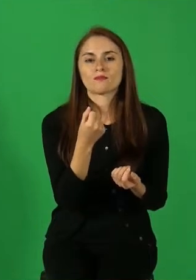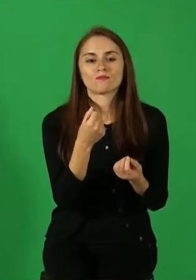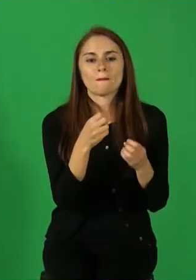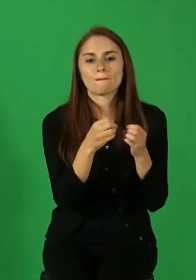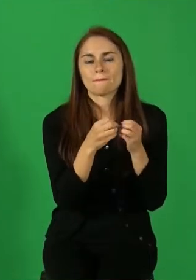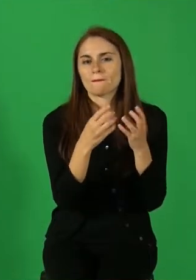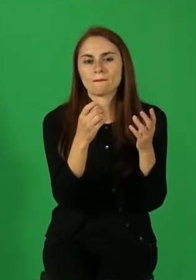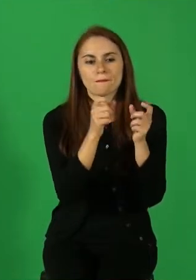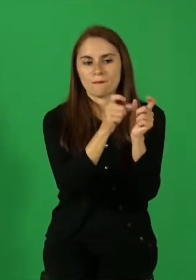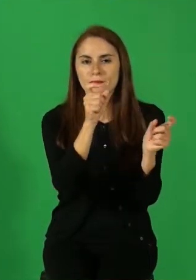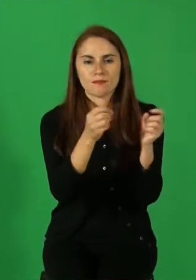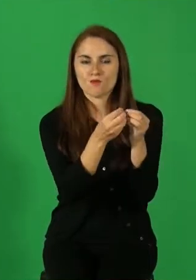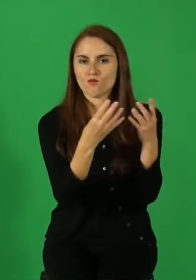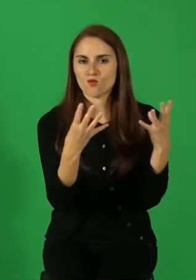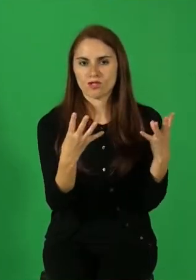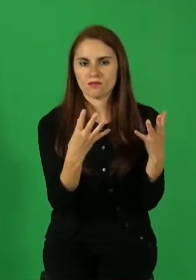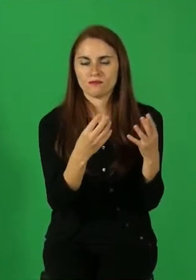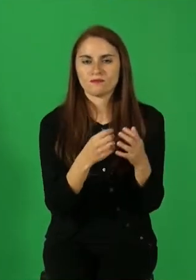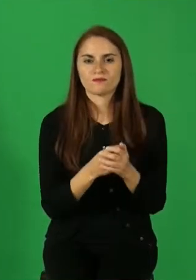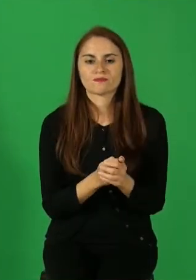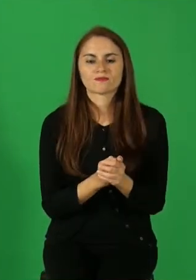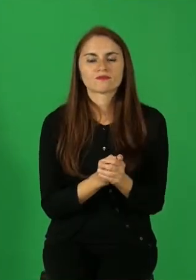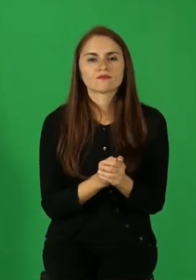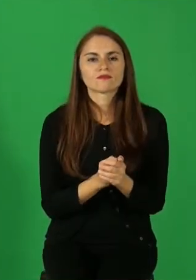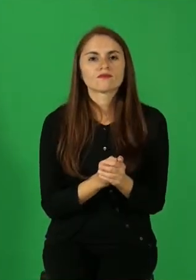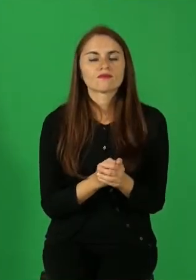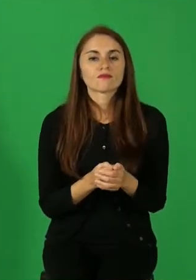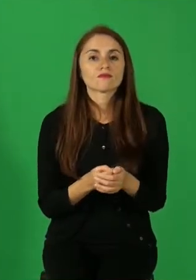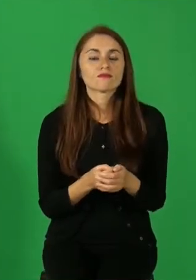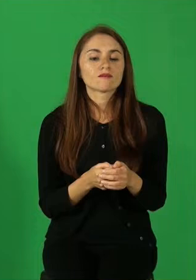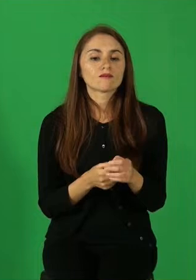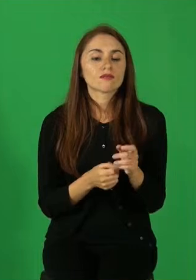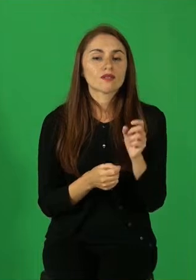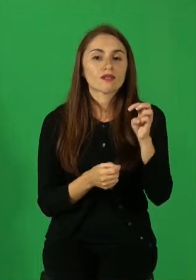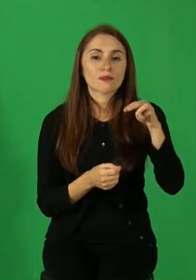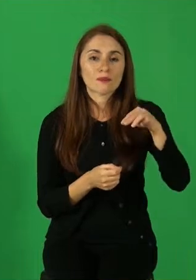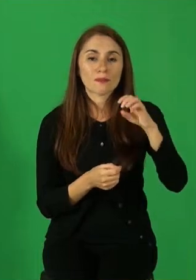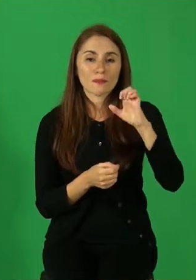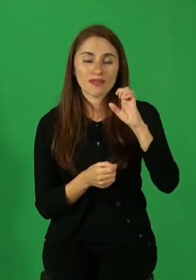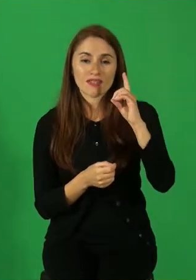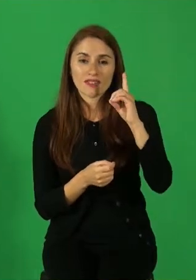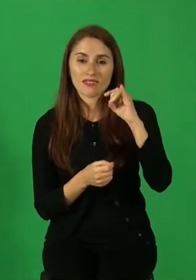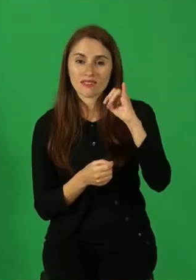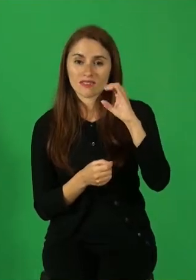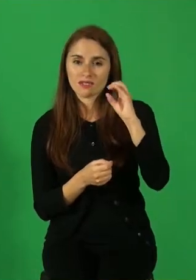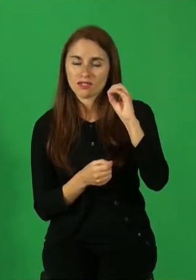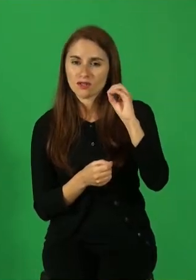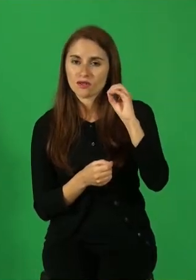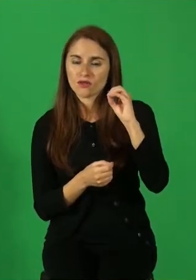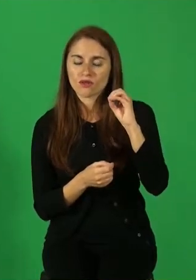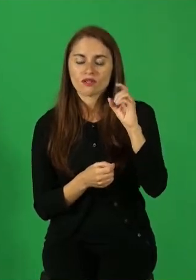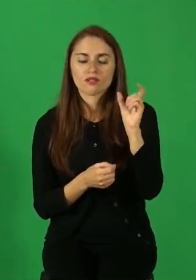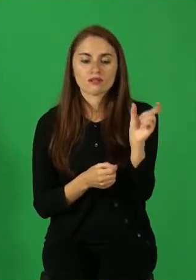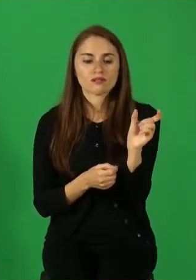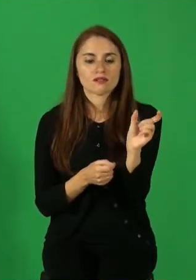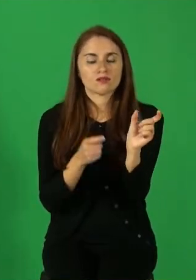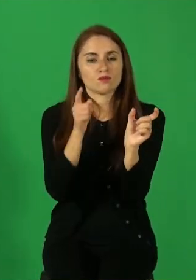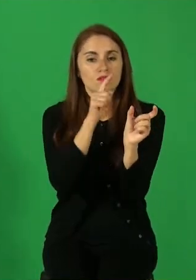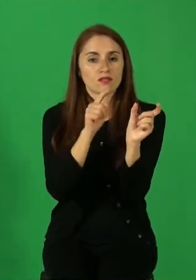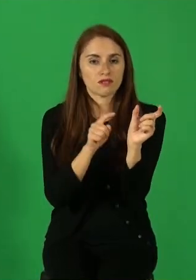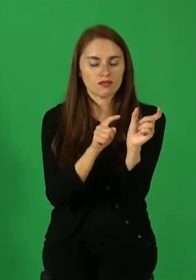plural. Médicos es un sustantivo, ¿no es cierto?, que también tiene número